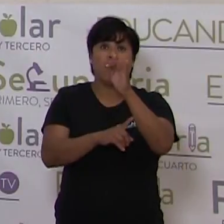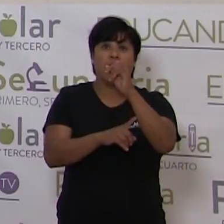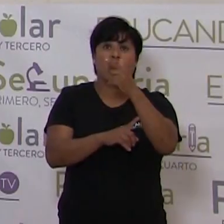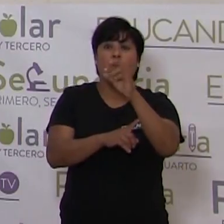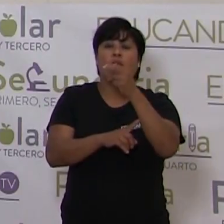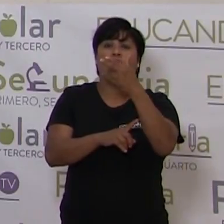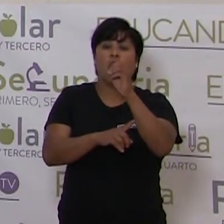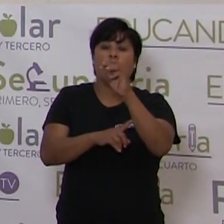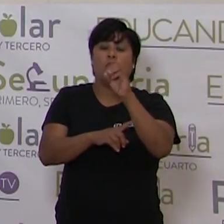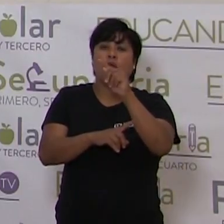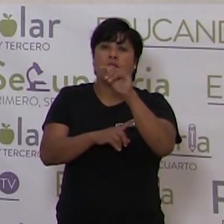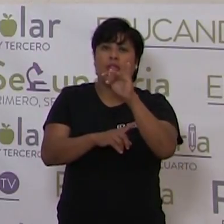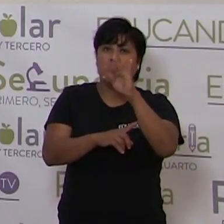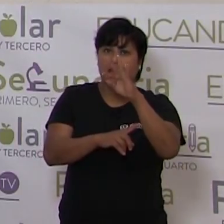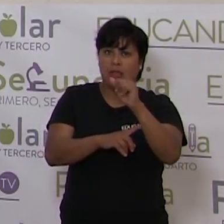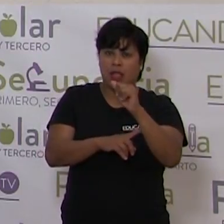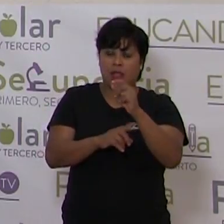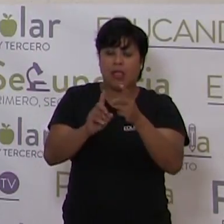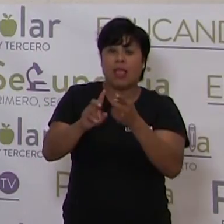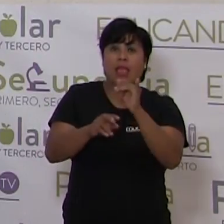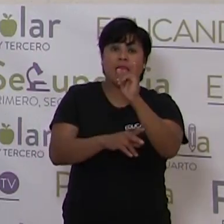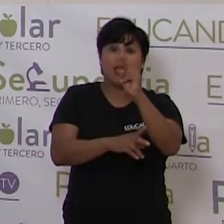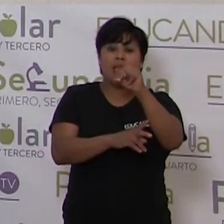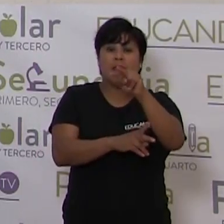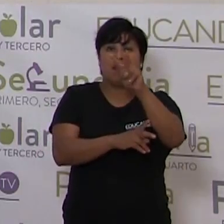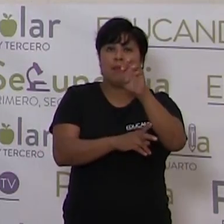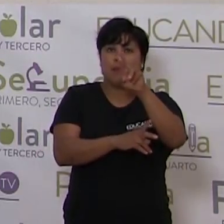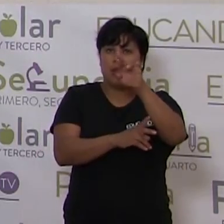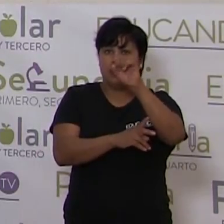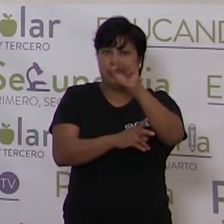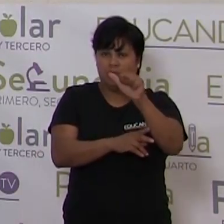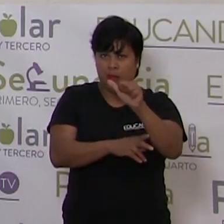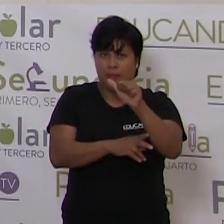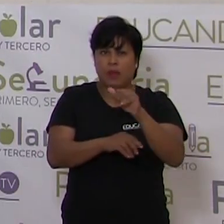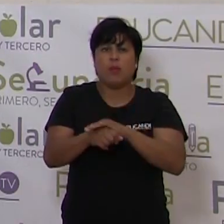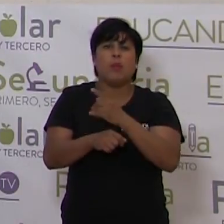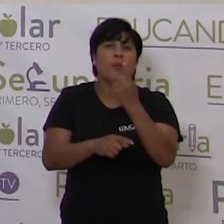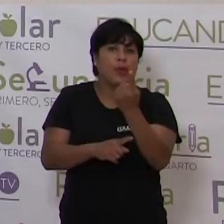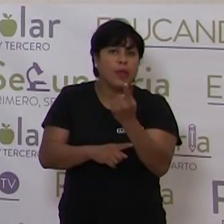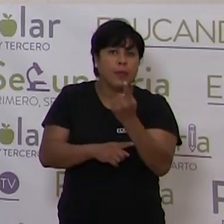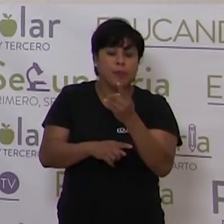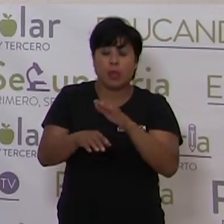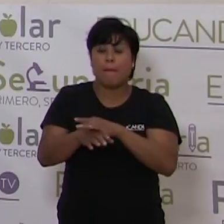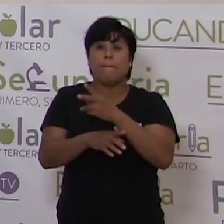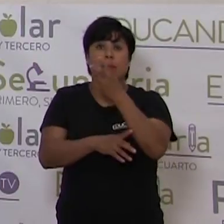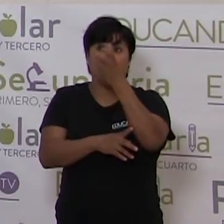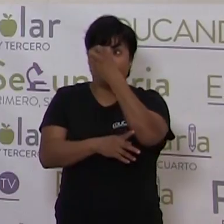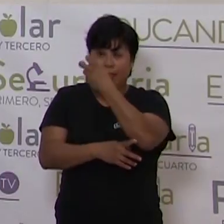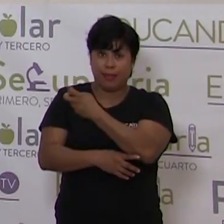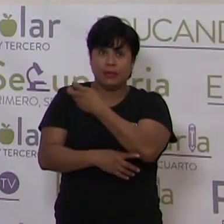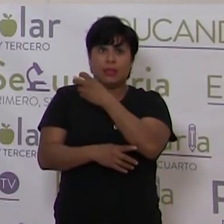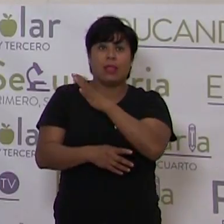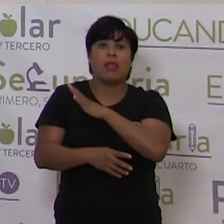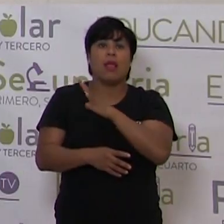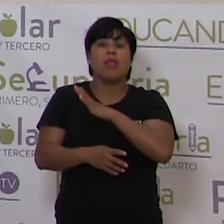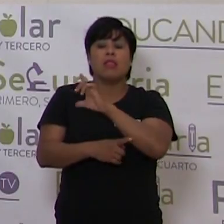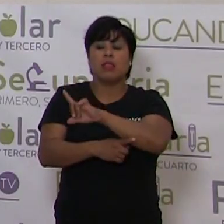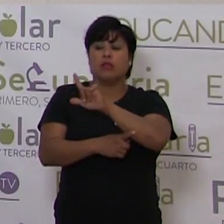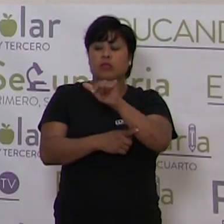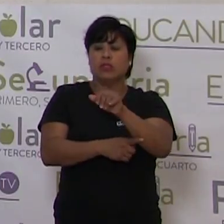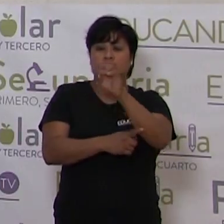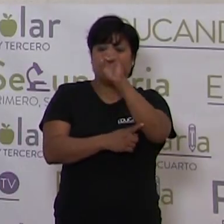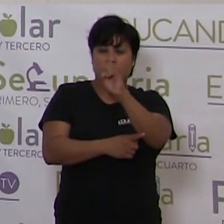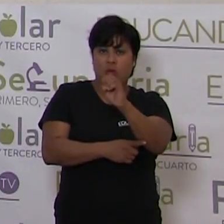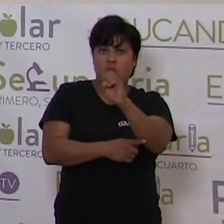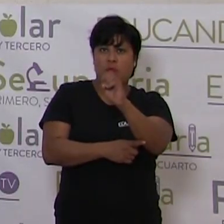homotética e inversa. ¿Por qué? Porque se marca después del punto